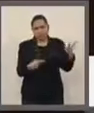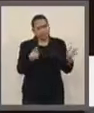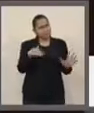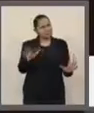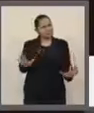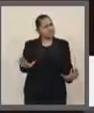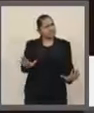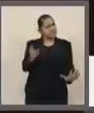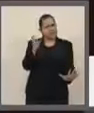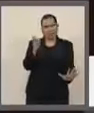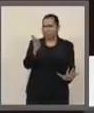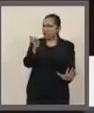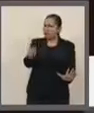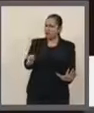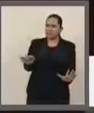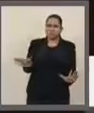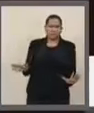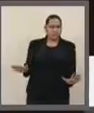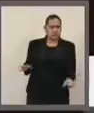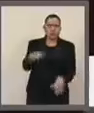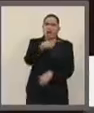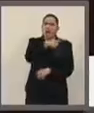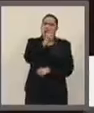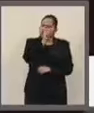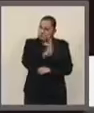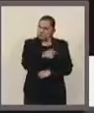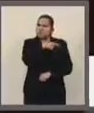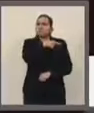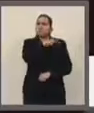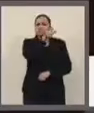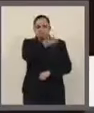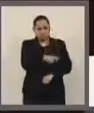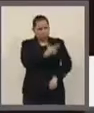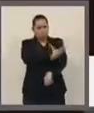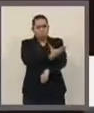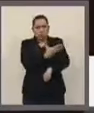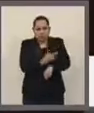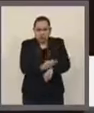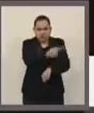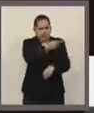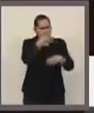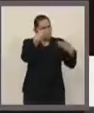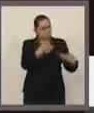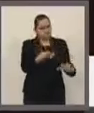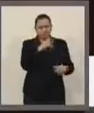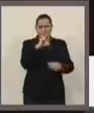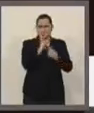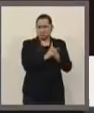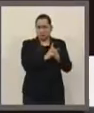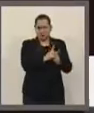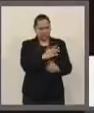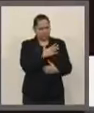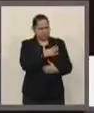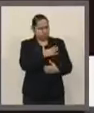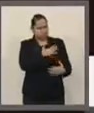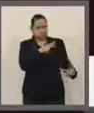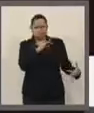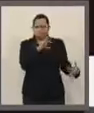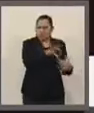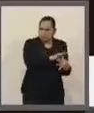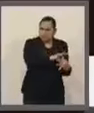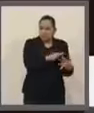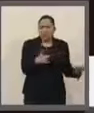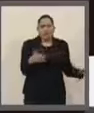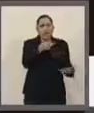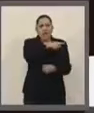honesto, es un patriota, es un hombre probo, loco dice, porque es tan loco